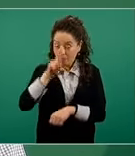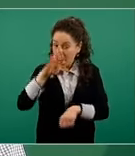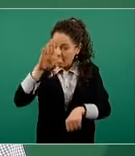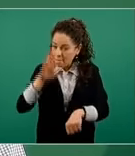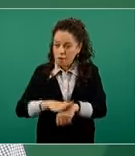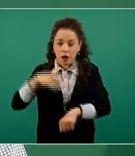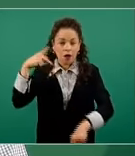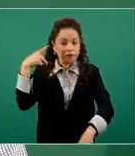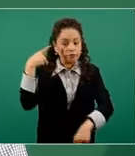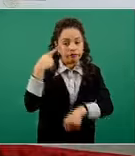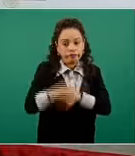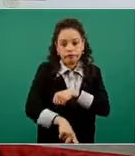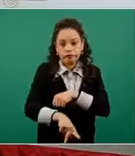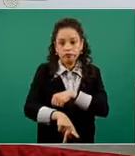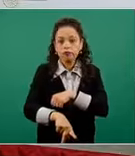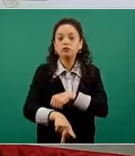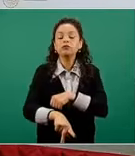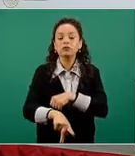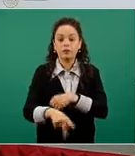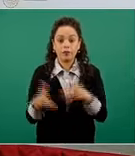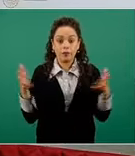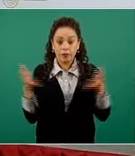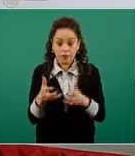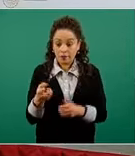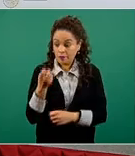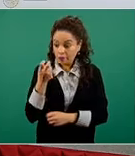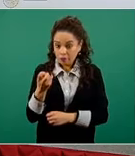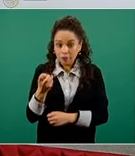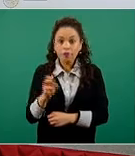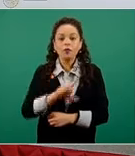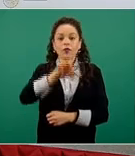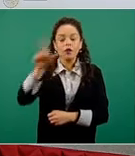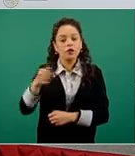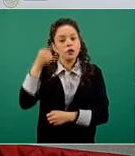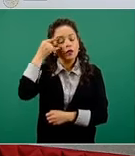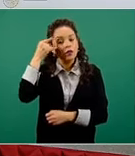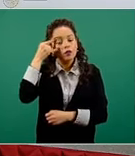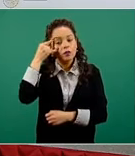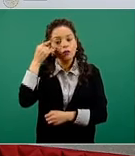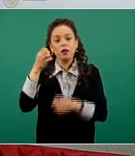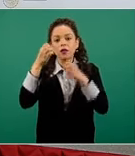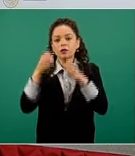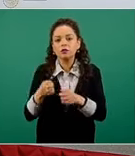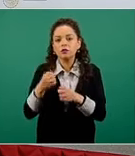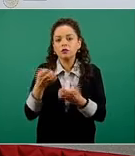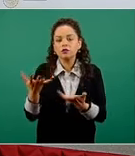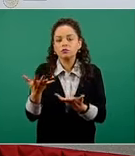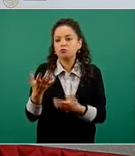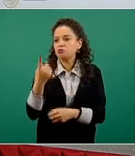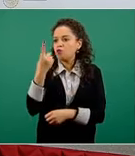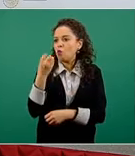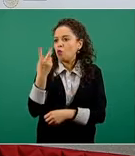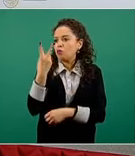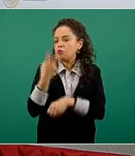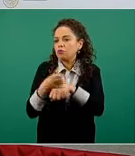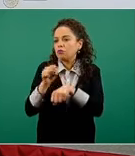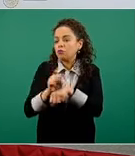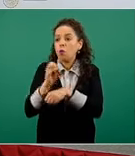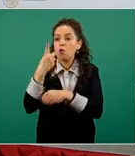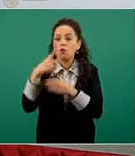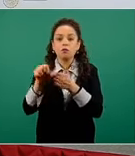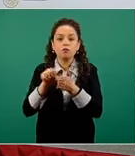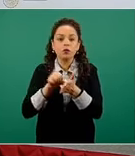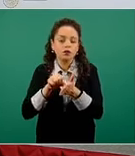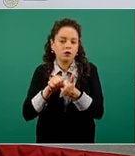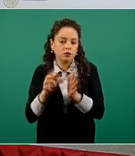si hubiéramos realizado la actividad y Campeche apenas tuviera 1, 2 semanas o un mes estando en verde,